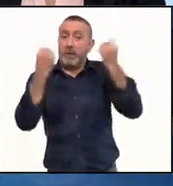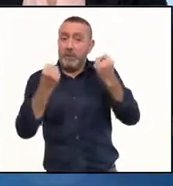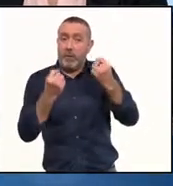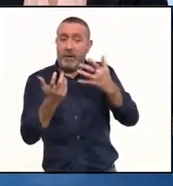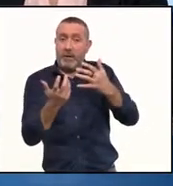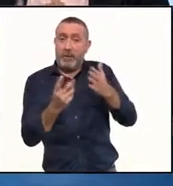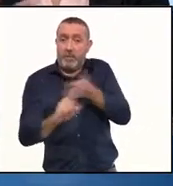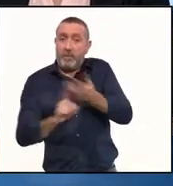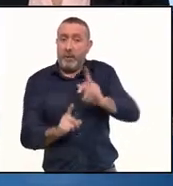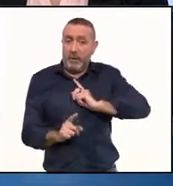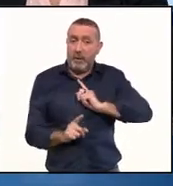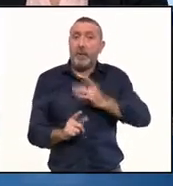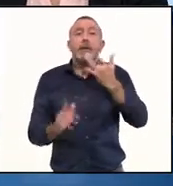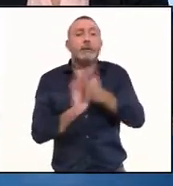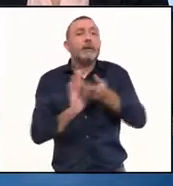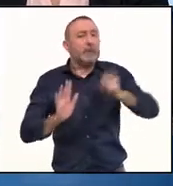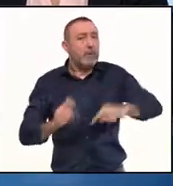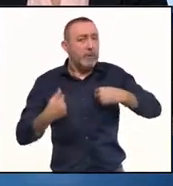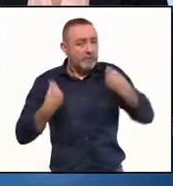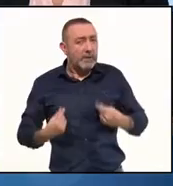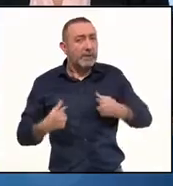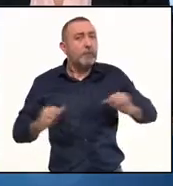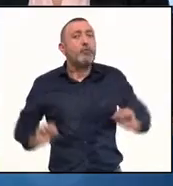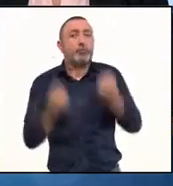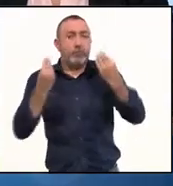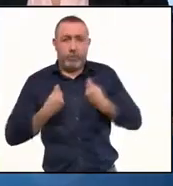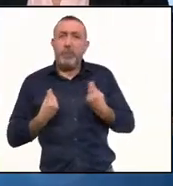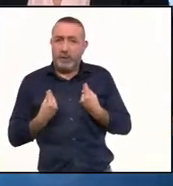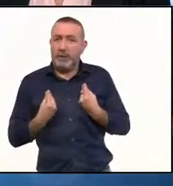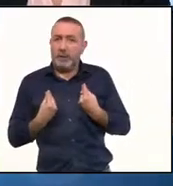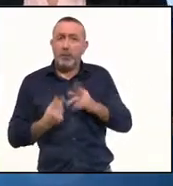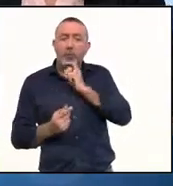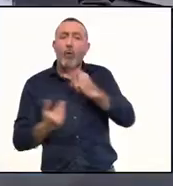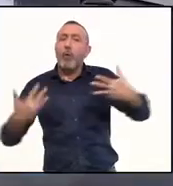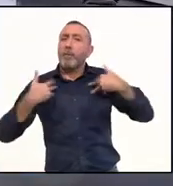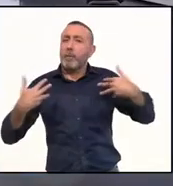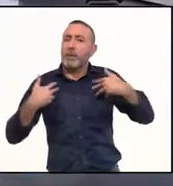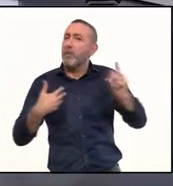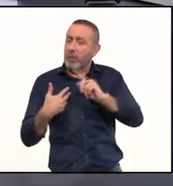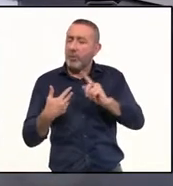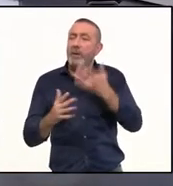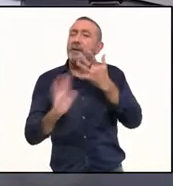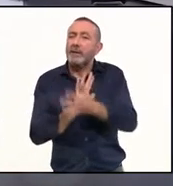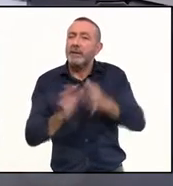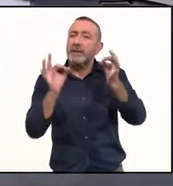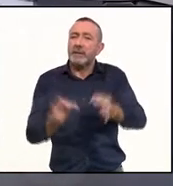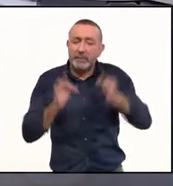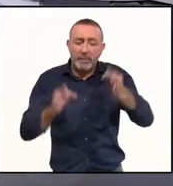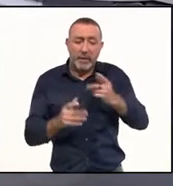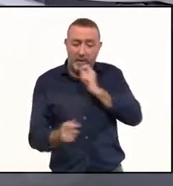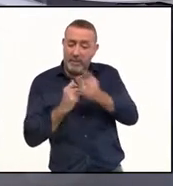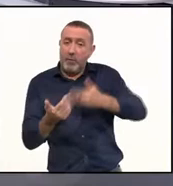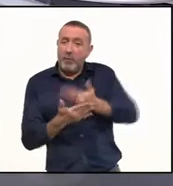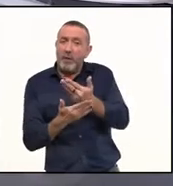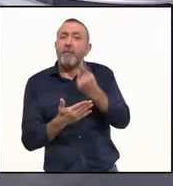víctimas también somos superviviente me parece un mensaje bonito siempre tenemos que estar actualizando los medios la forma